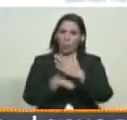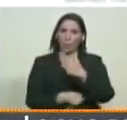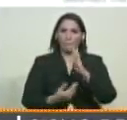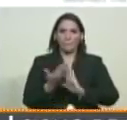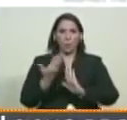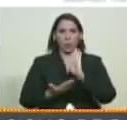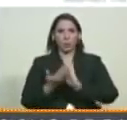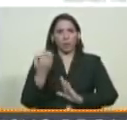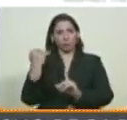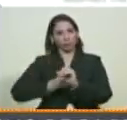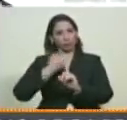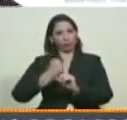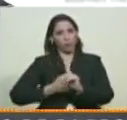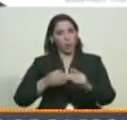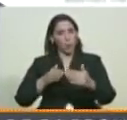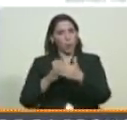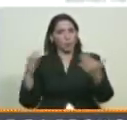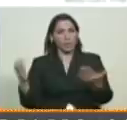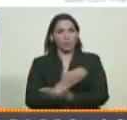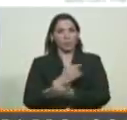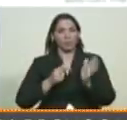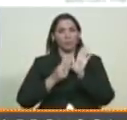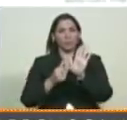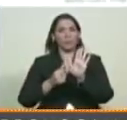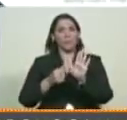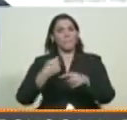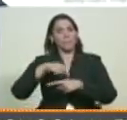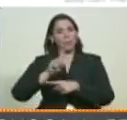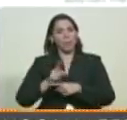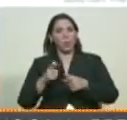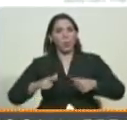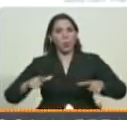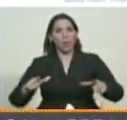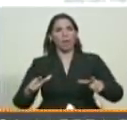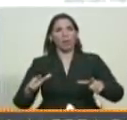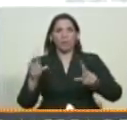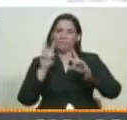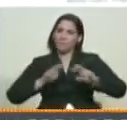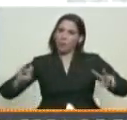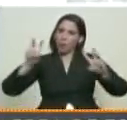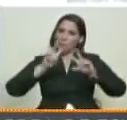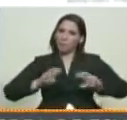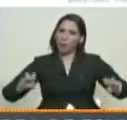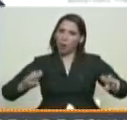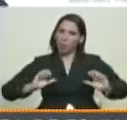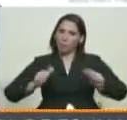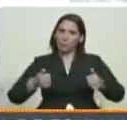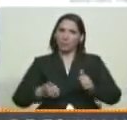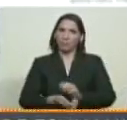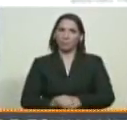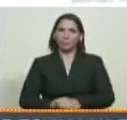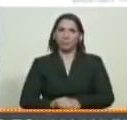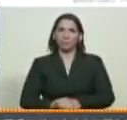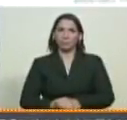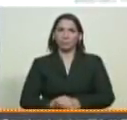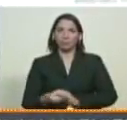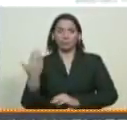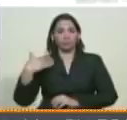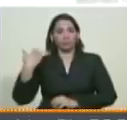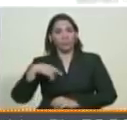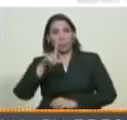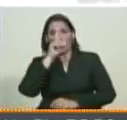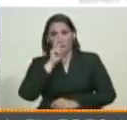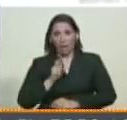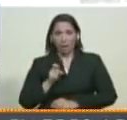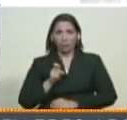nuestra lucha contra la corrupción, porque demuestran en primer lugar que las investigaciones que iniciamos hace un año,